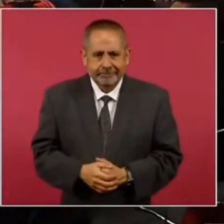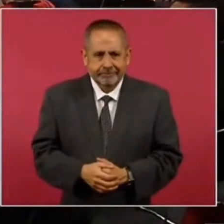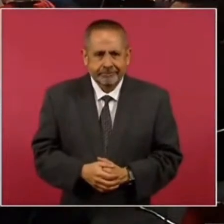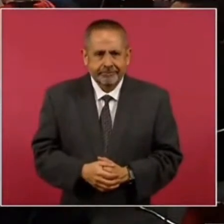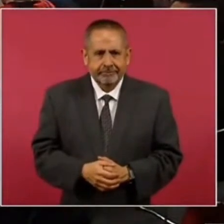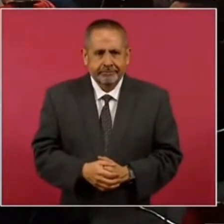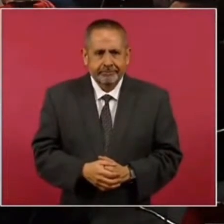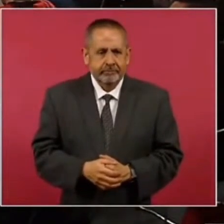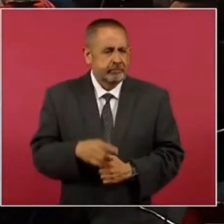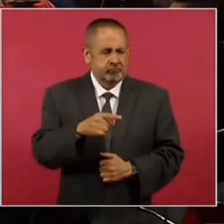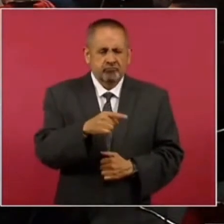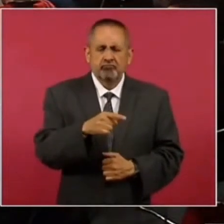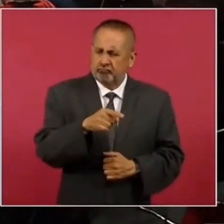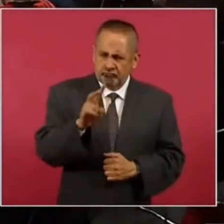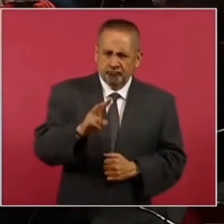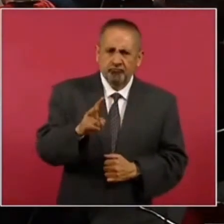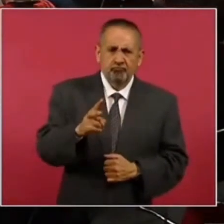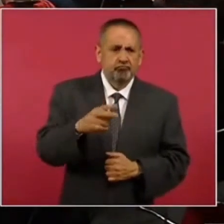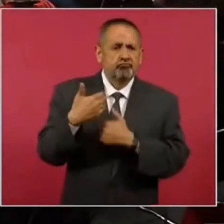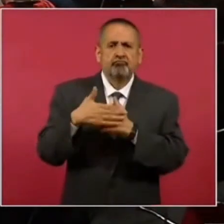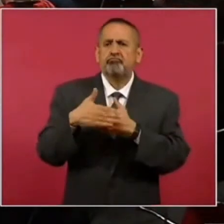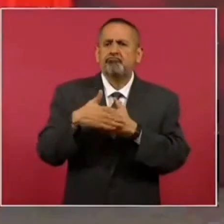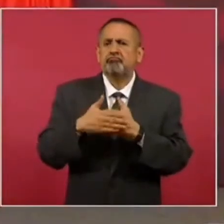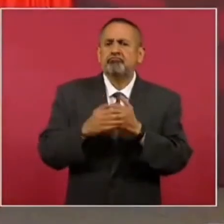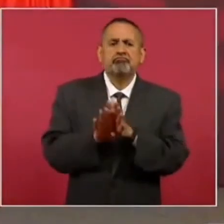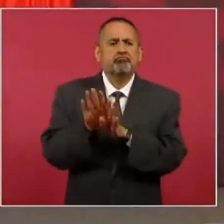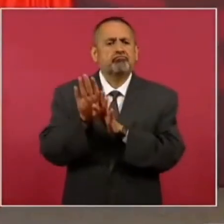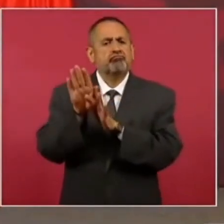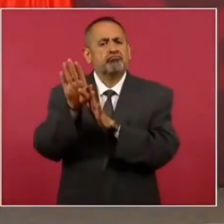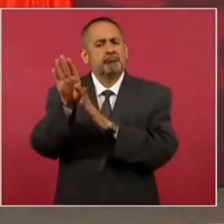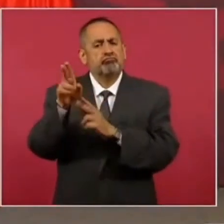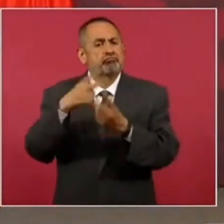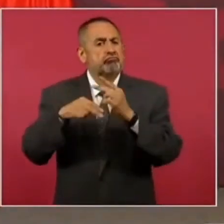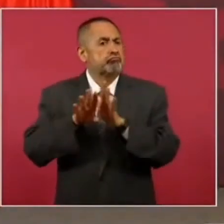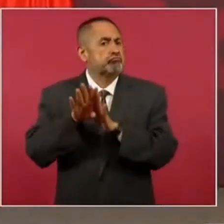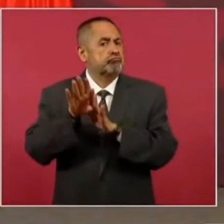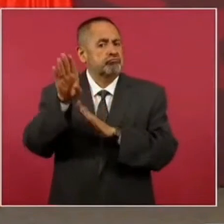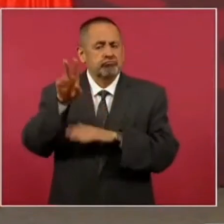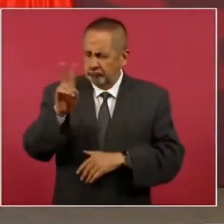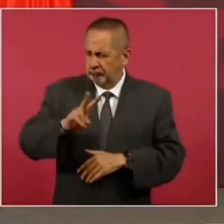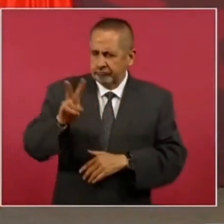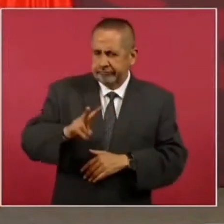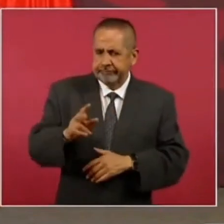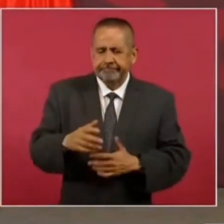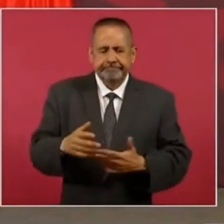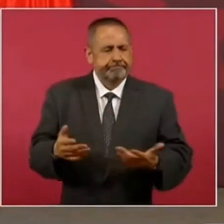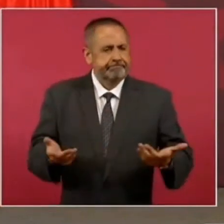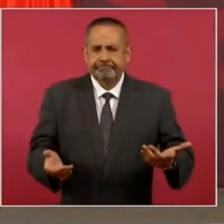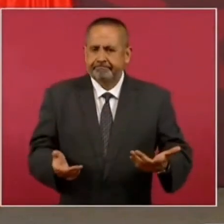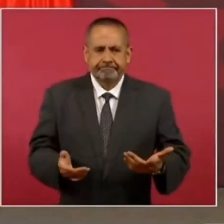y que esto iba a aumentar, se iba para arriba.